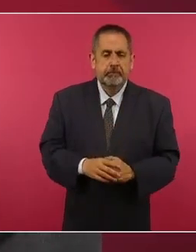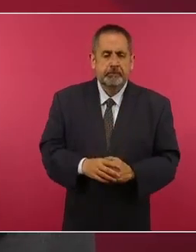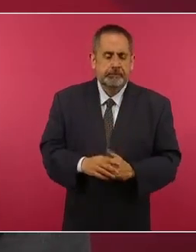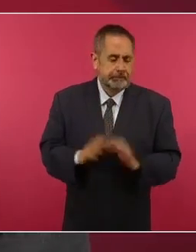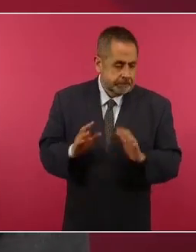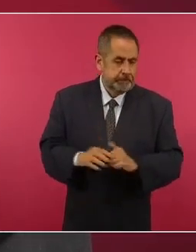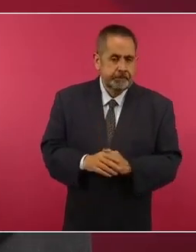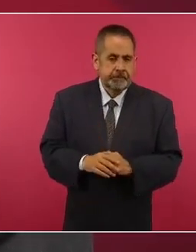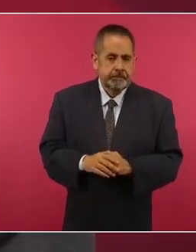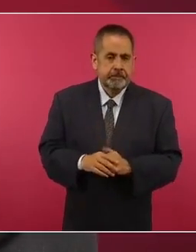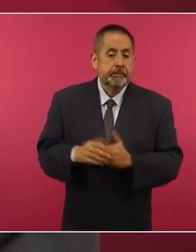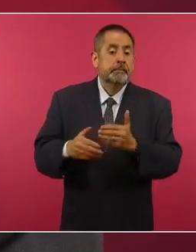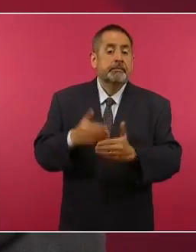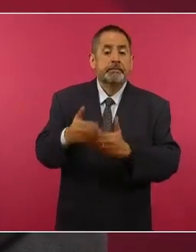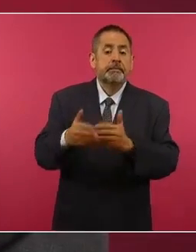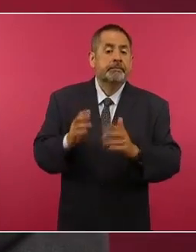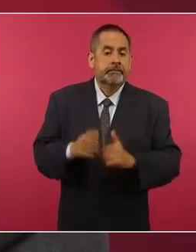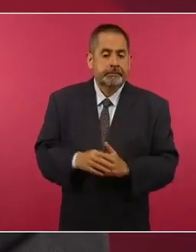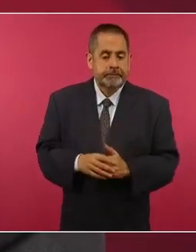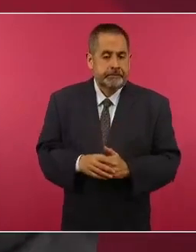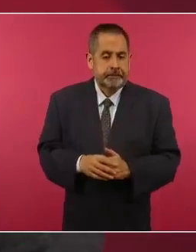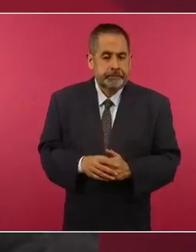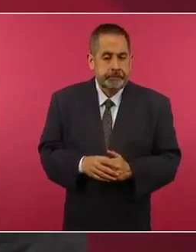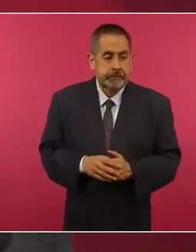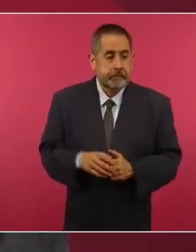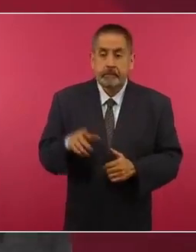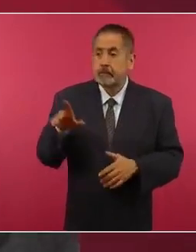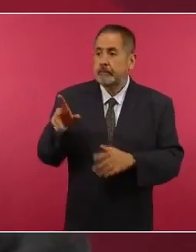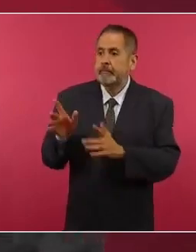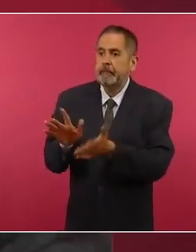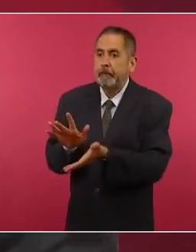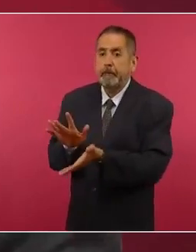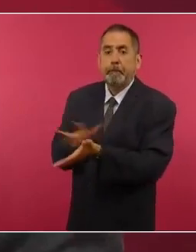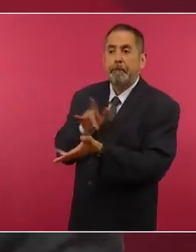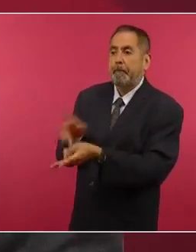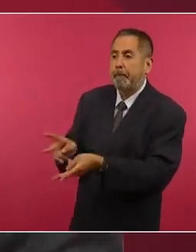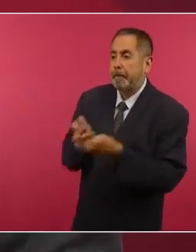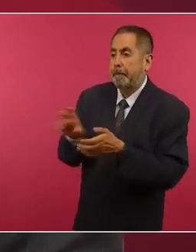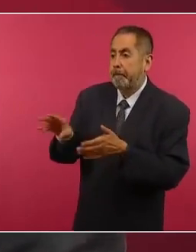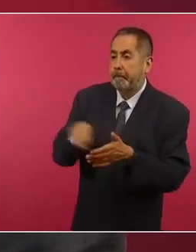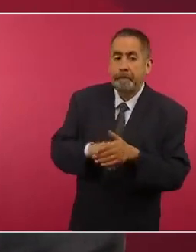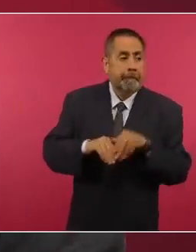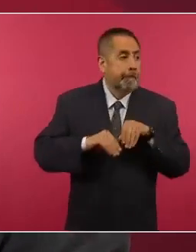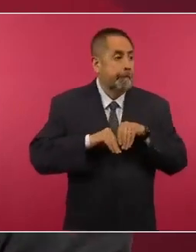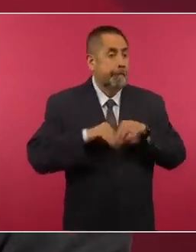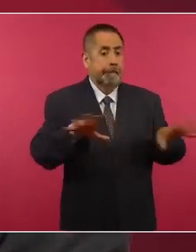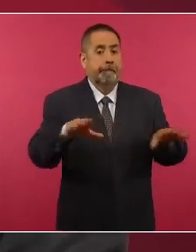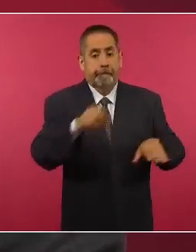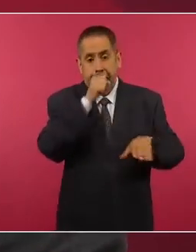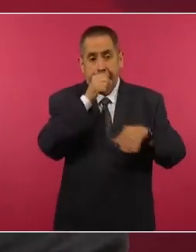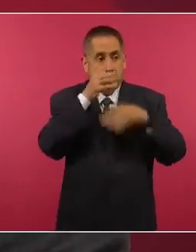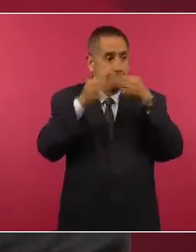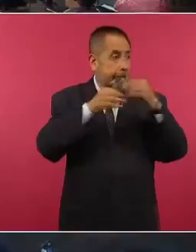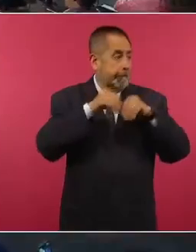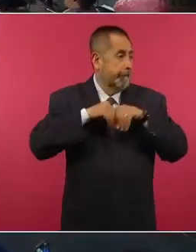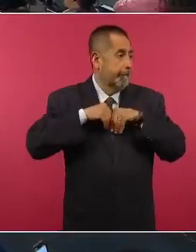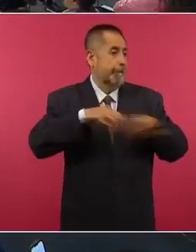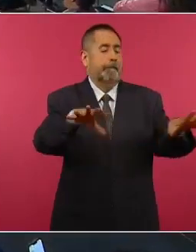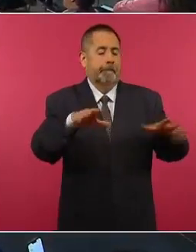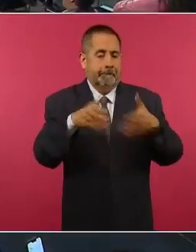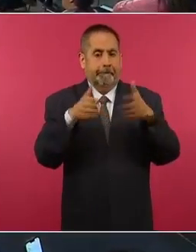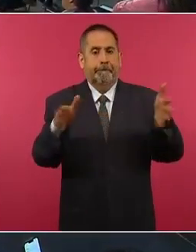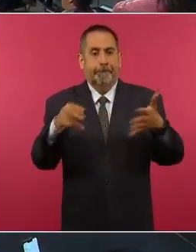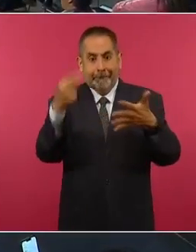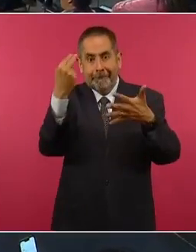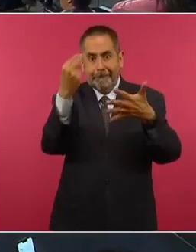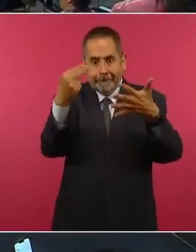Bueno, pasa el tiempo, irán a conocer la filtración ya con